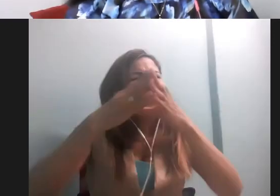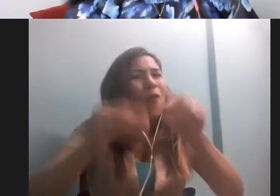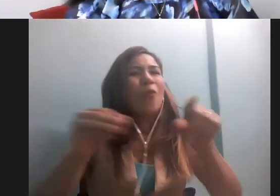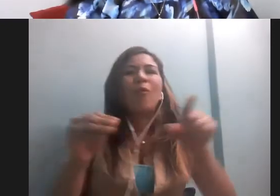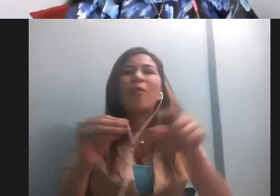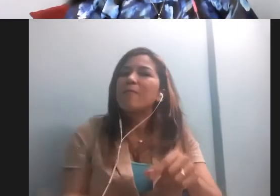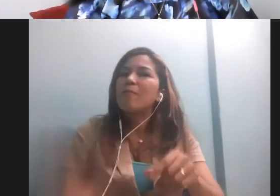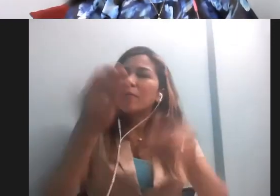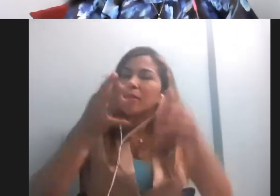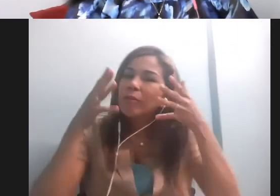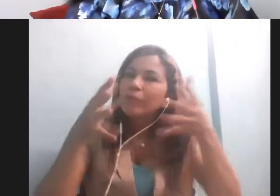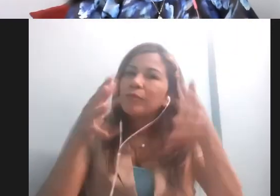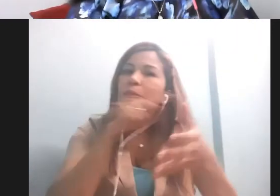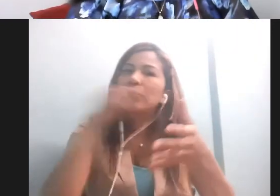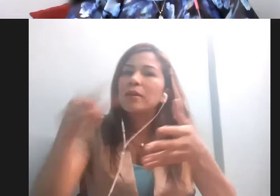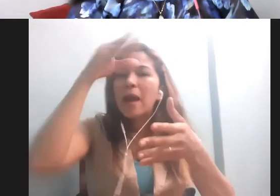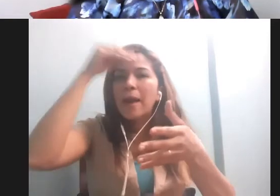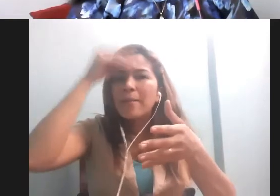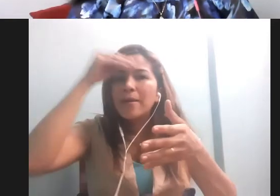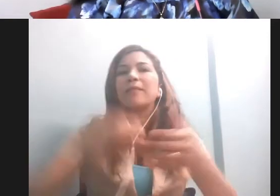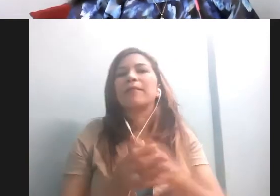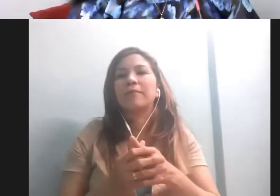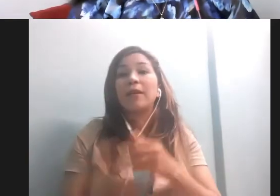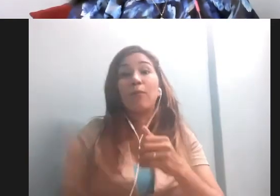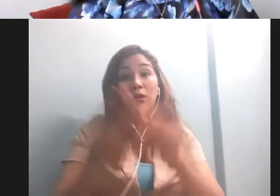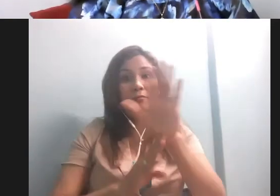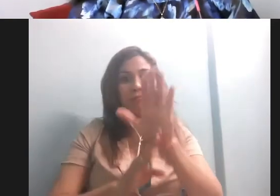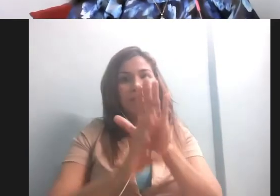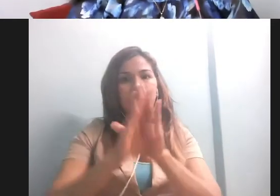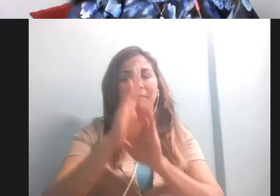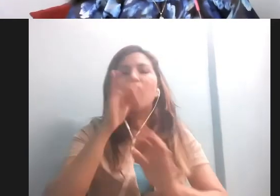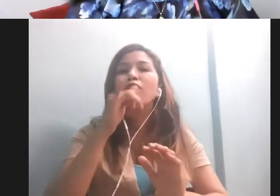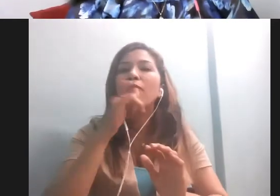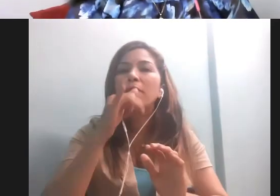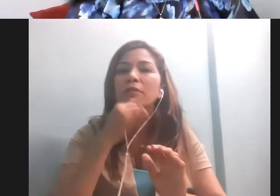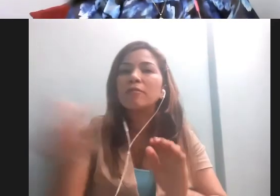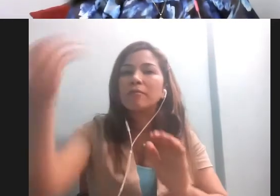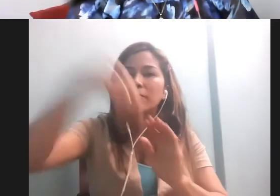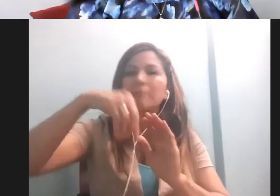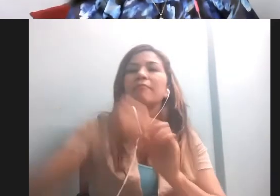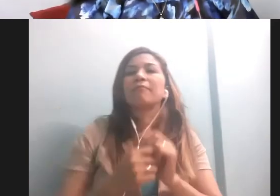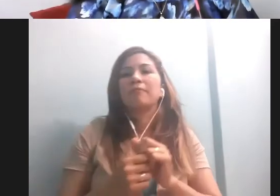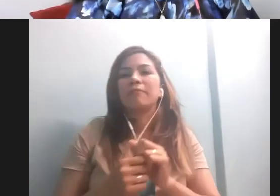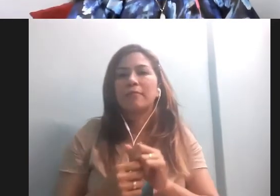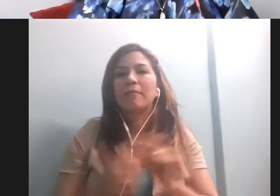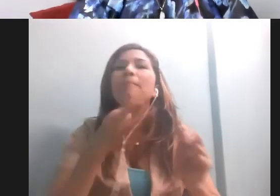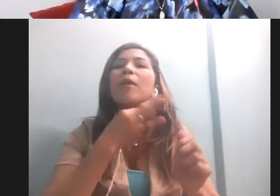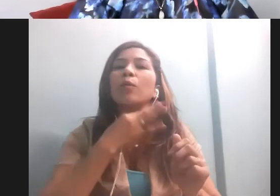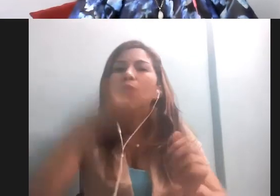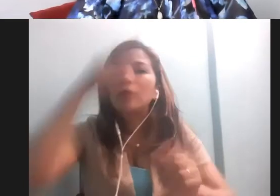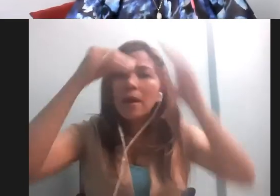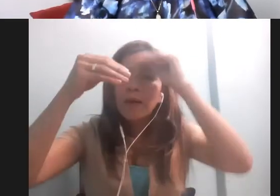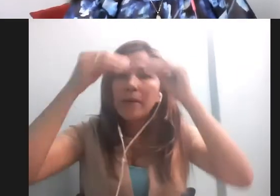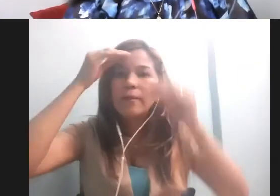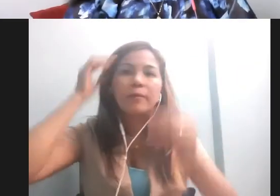y que se difunda y que también haya muchos más contenidos para que ellos puedan tener mucho más acceso a lo que es el conocimiento. Porque aquí hay